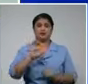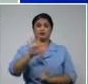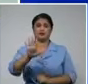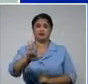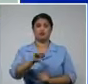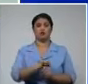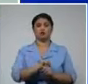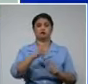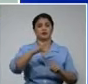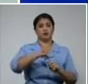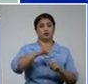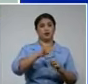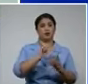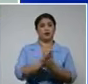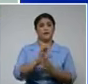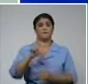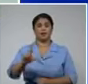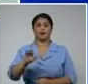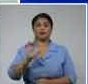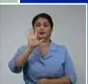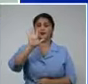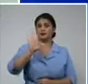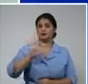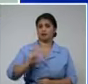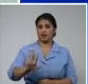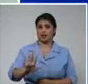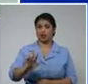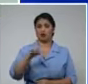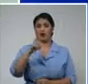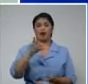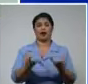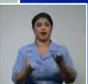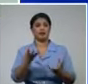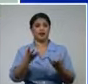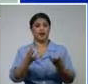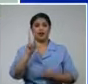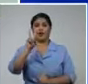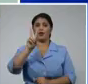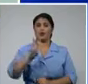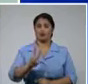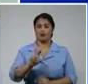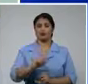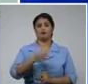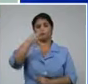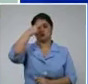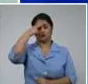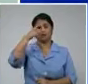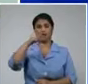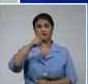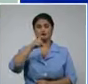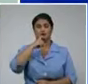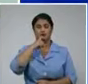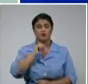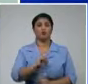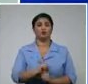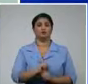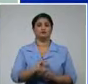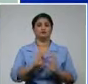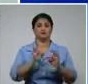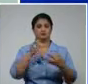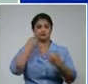y Candelaria y San Antonio con 2 cada uno, Guanajay con un caso autóctono en el día de